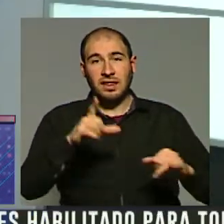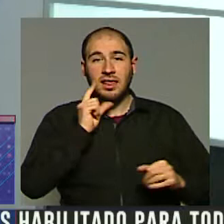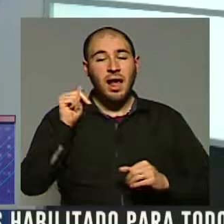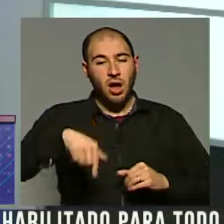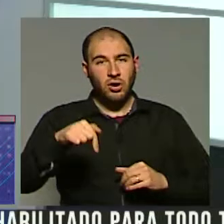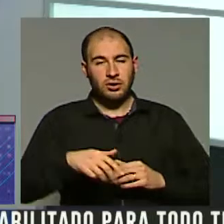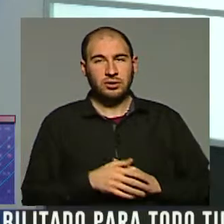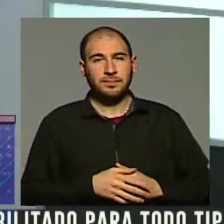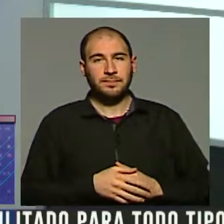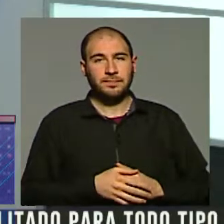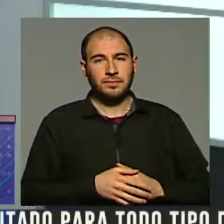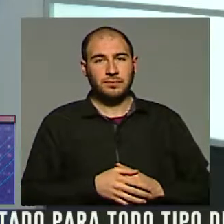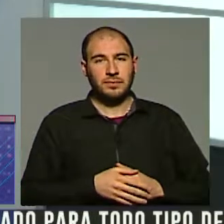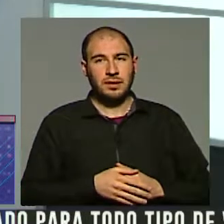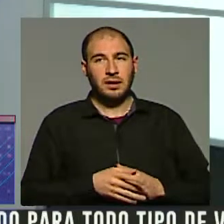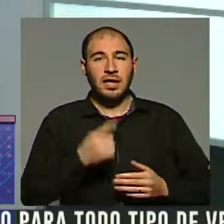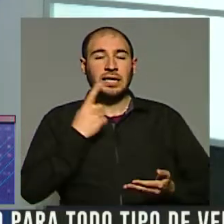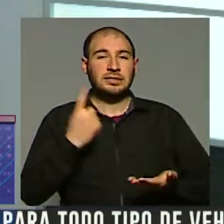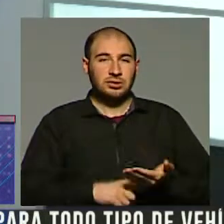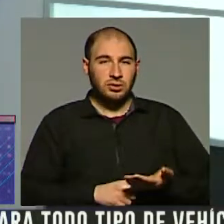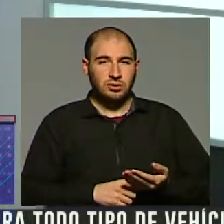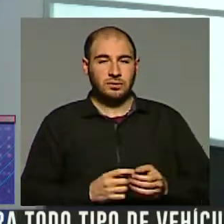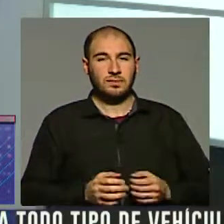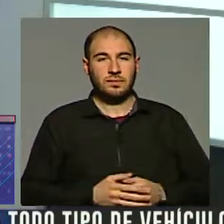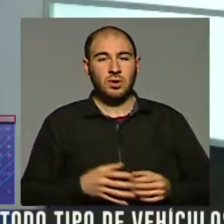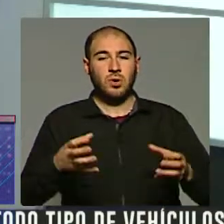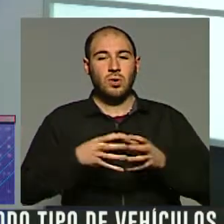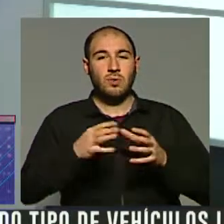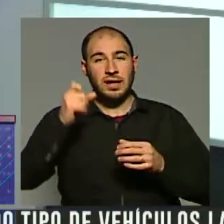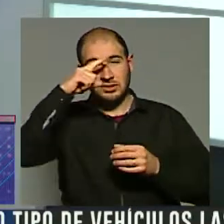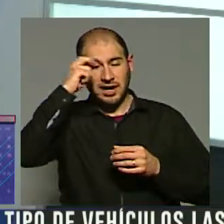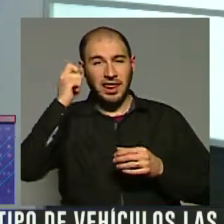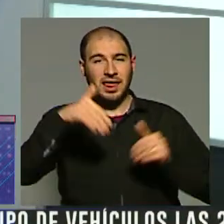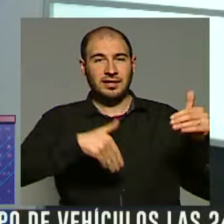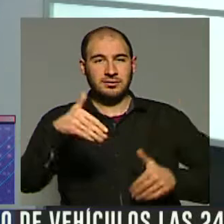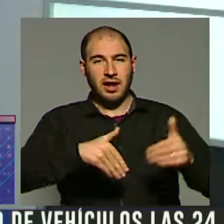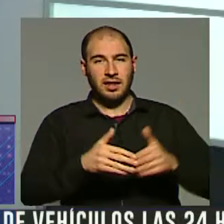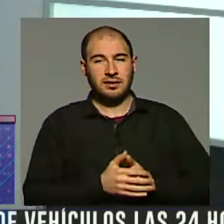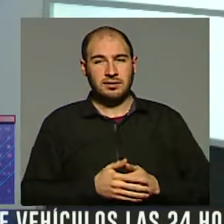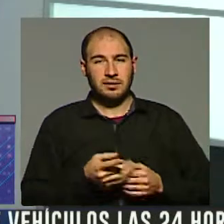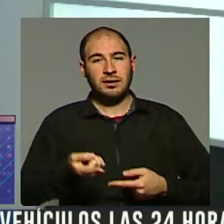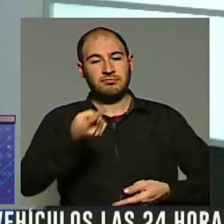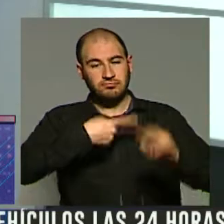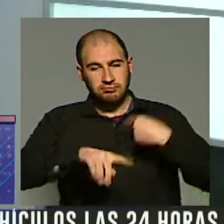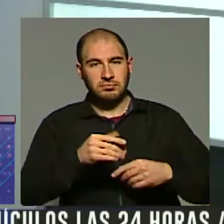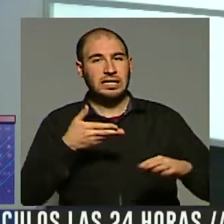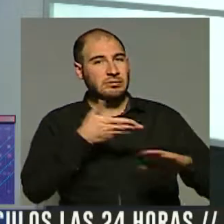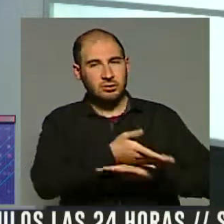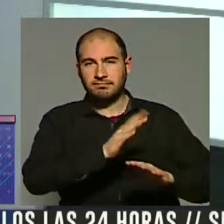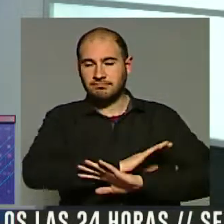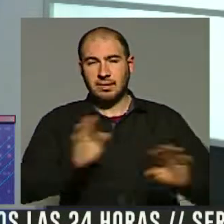en donde se terminó tomando la determinación por parte de la Cámara Nacional Electoral de revocar esa